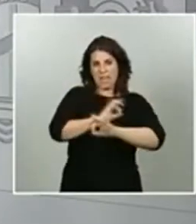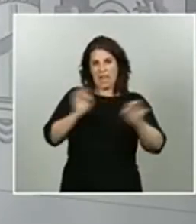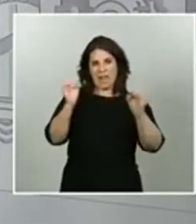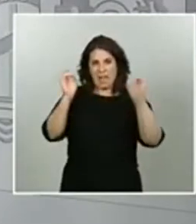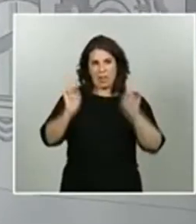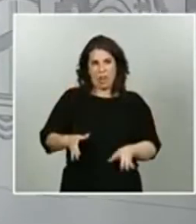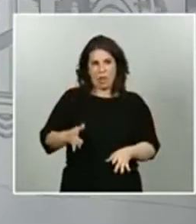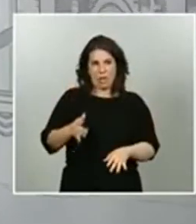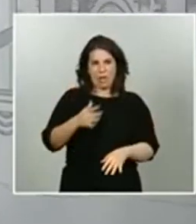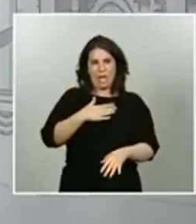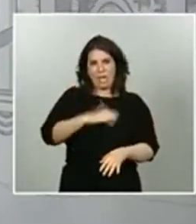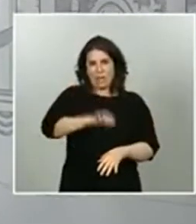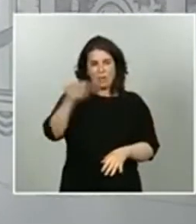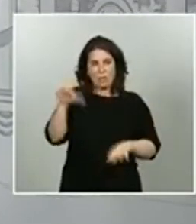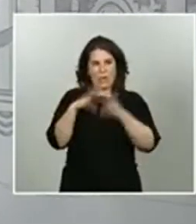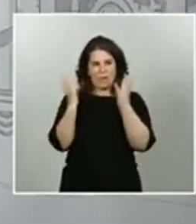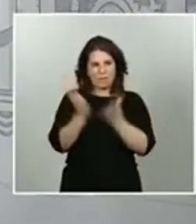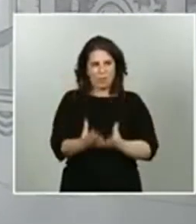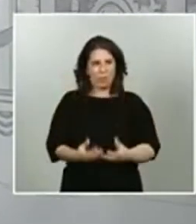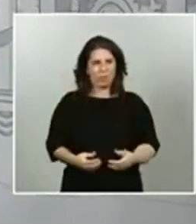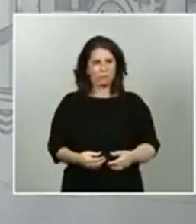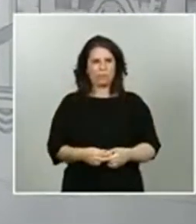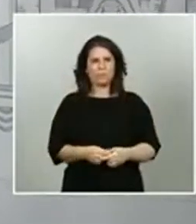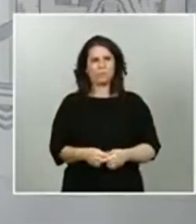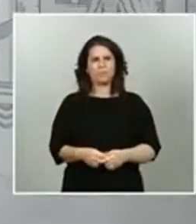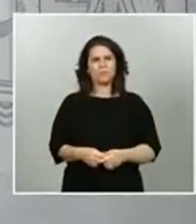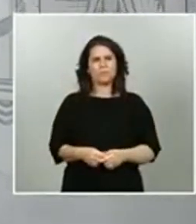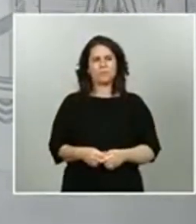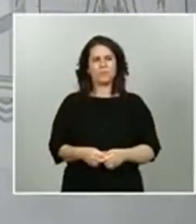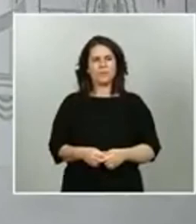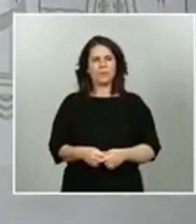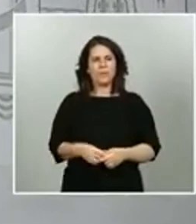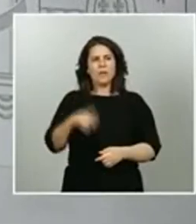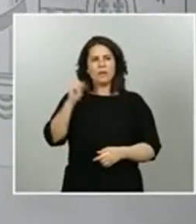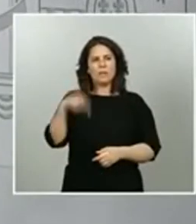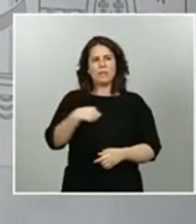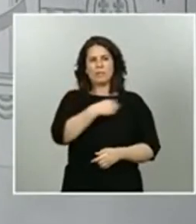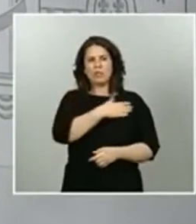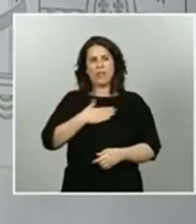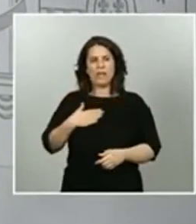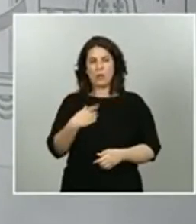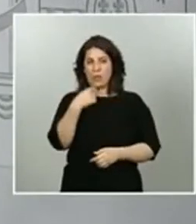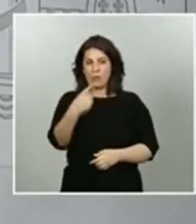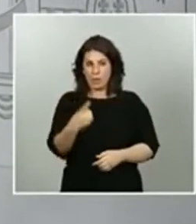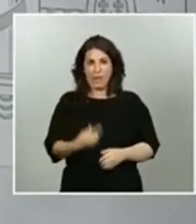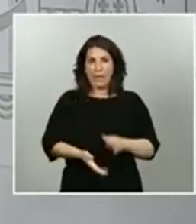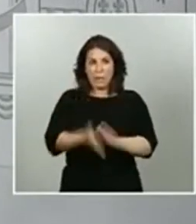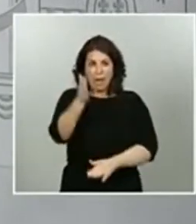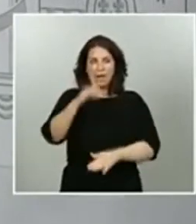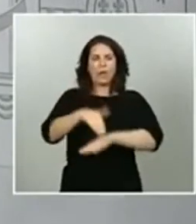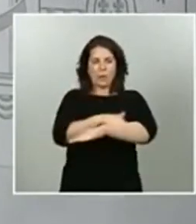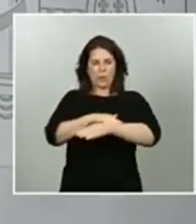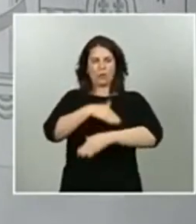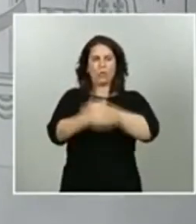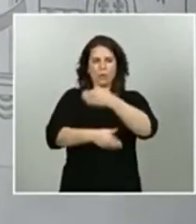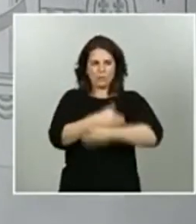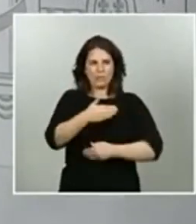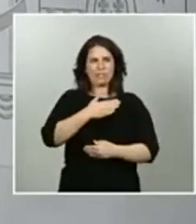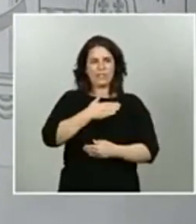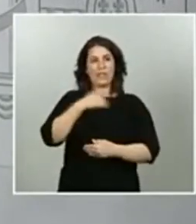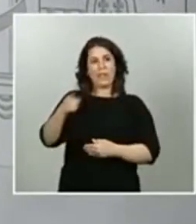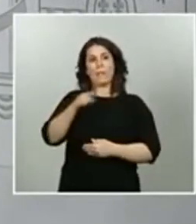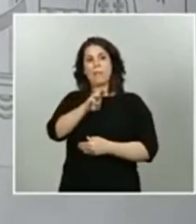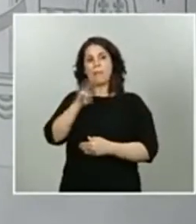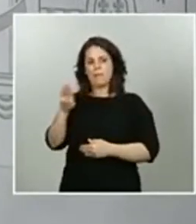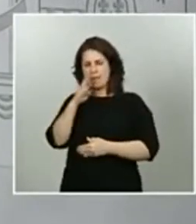el mundo. Decirle que, en todo caso, va a haber gobiernos progresistas y va a haber gobiernos del Partido Popular que van a apoyar la candidatura de